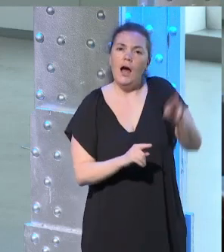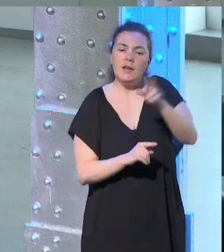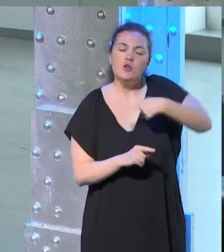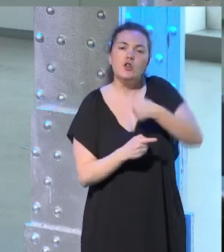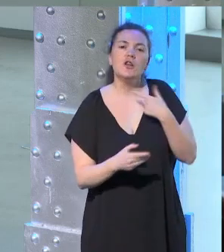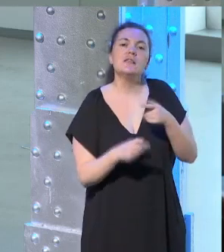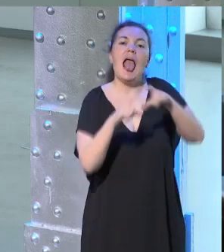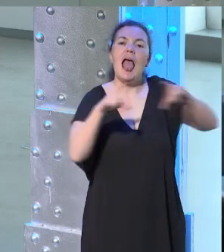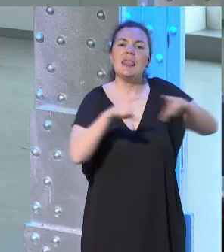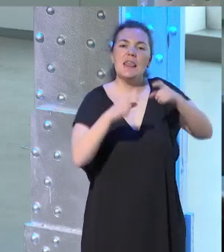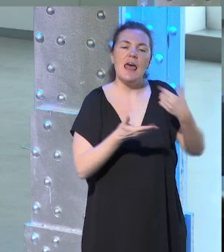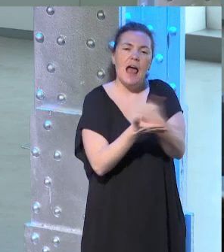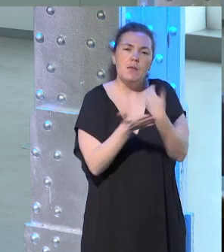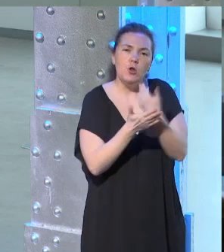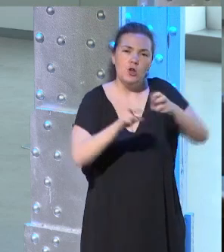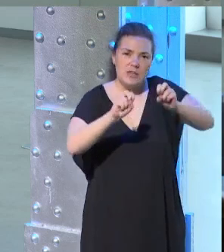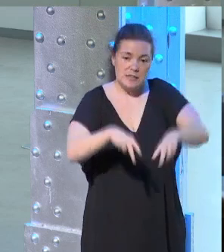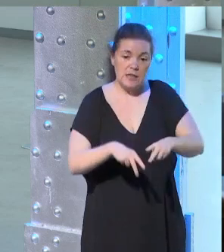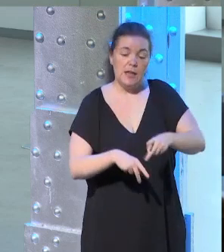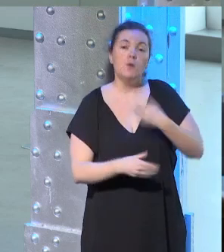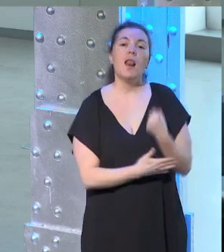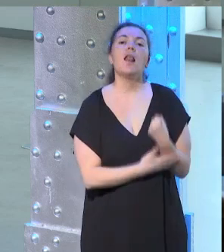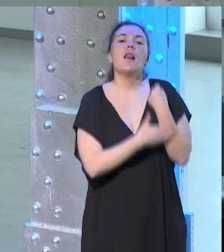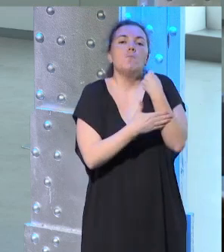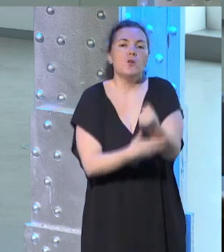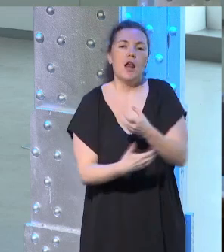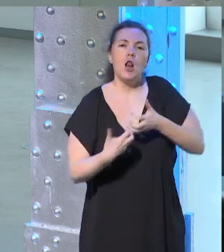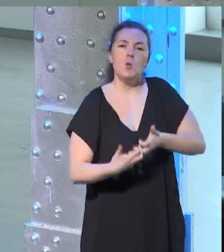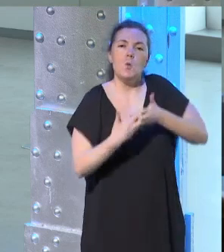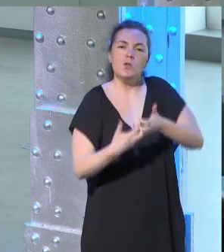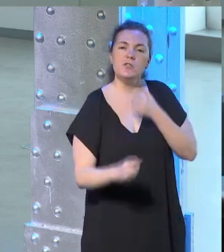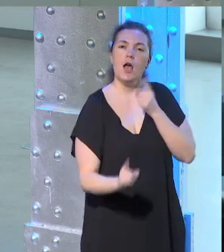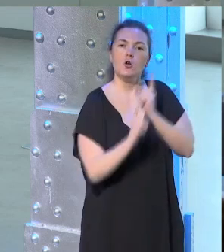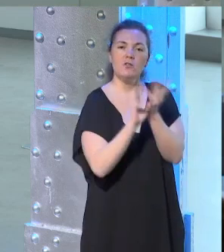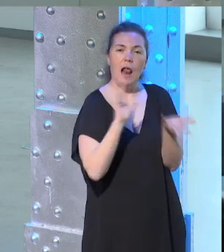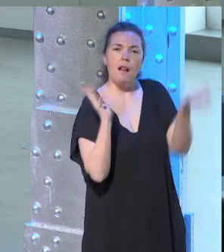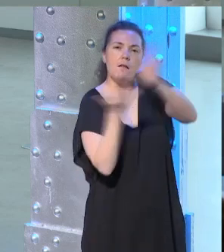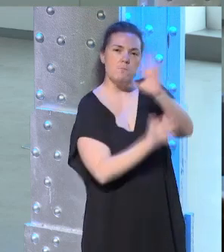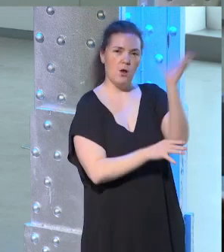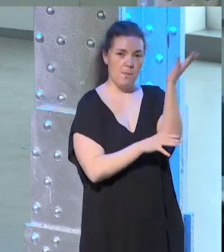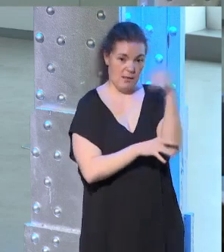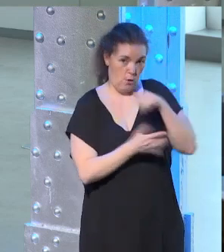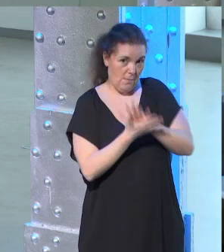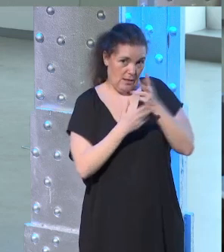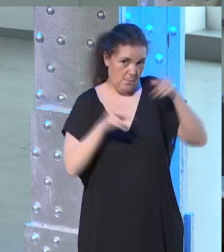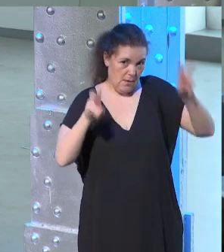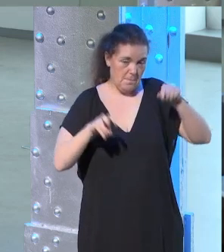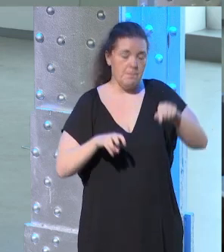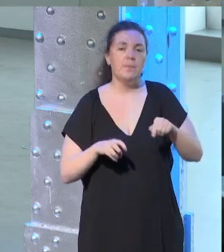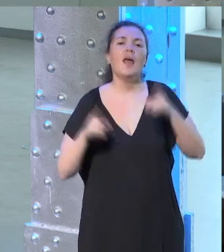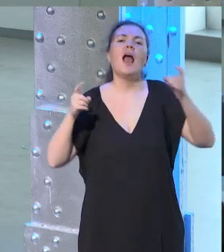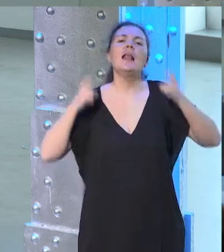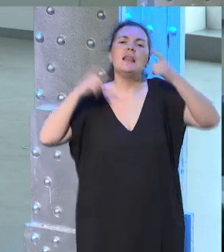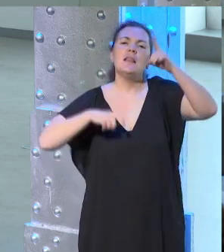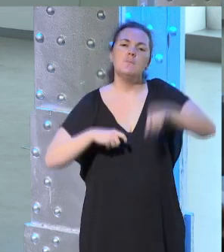que son apoyar la lucha contra el cambio climático, por ejemplo, estamos hablando hoy, intentar